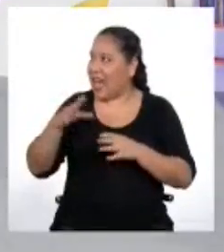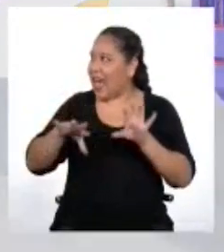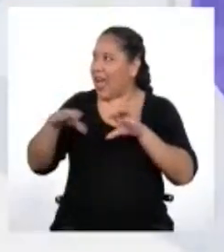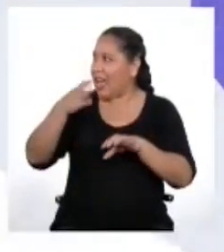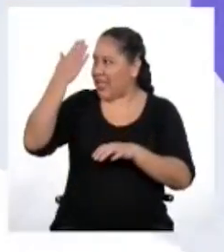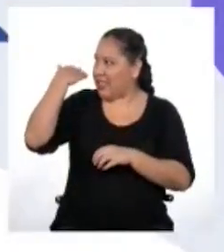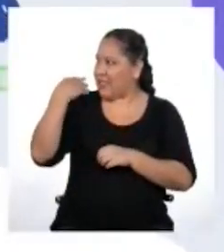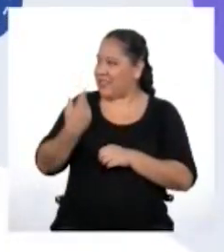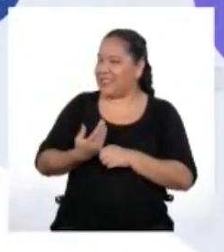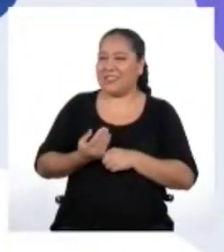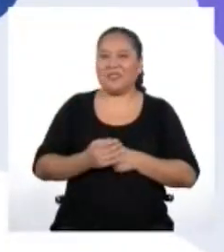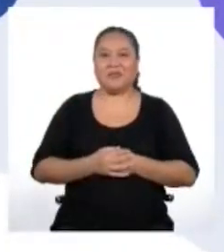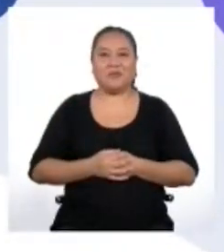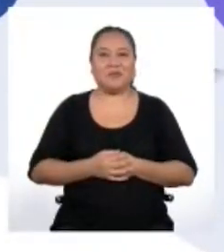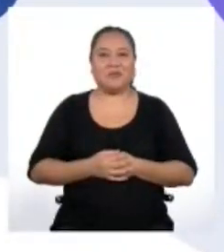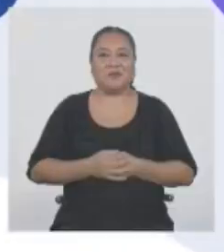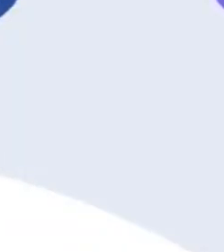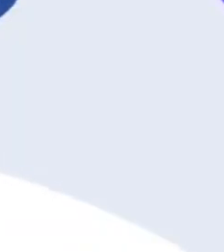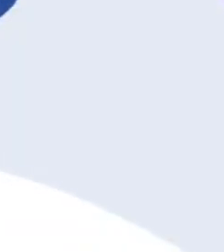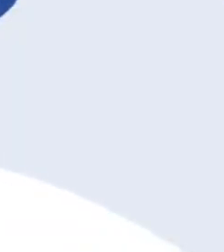antes?